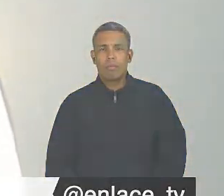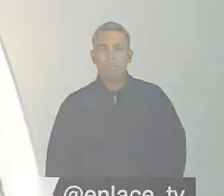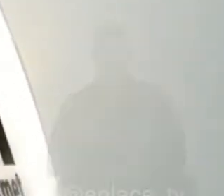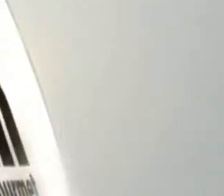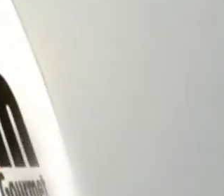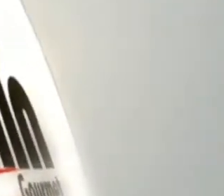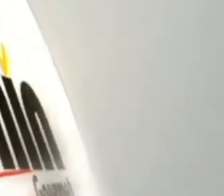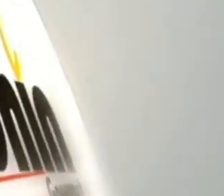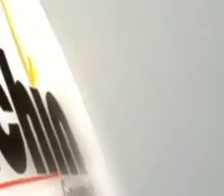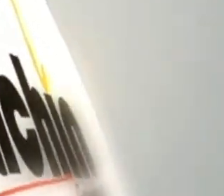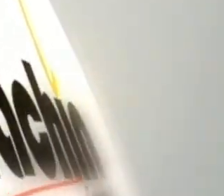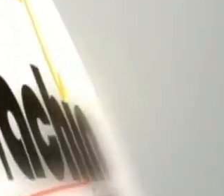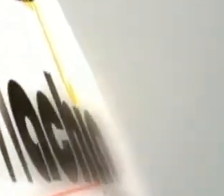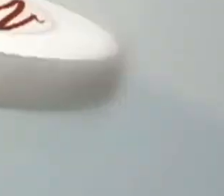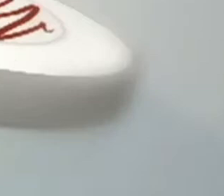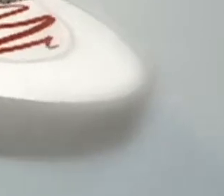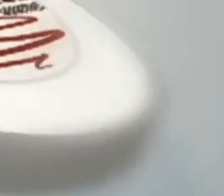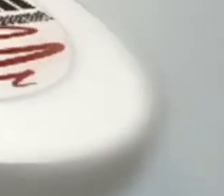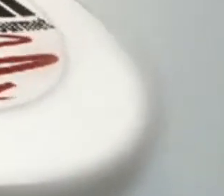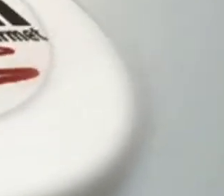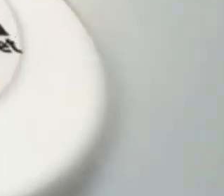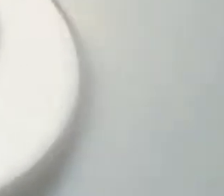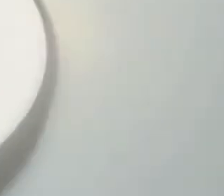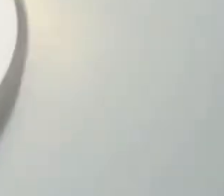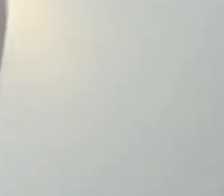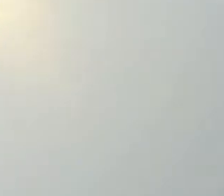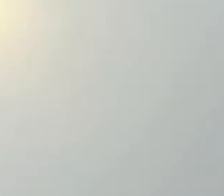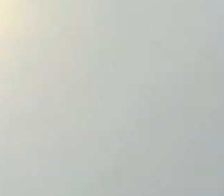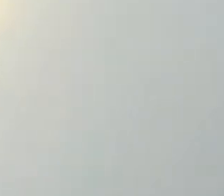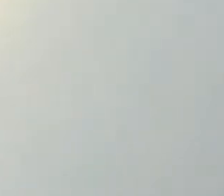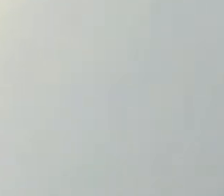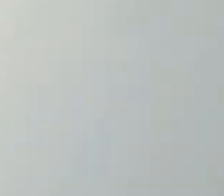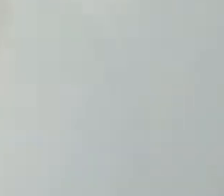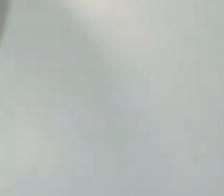Hasta aquí los deportes, con el patrocinio de Restaurante El Machín